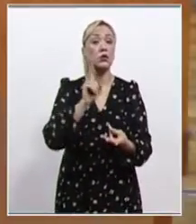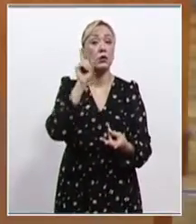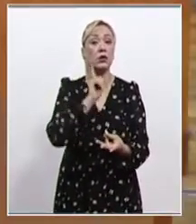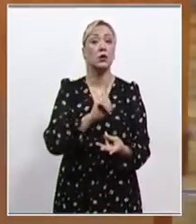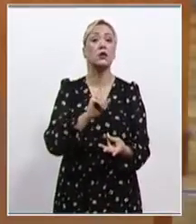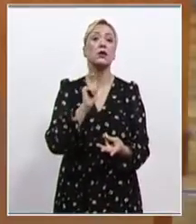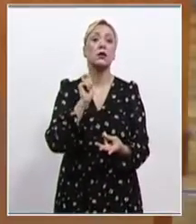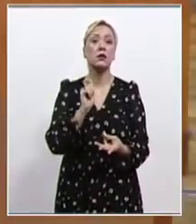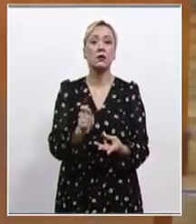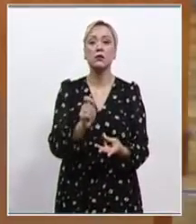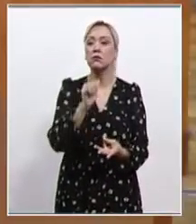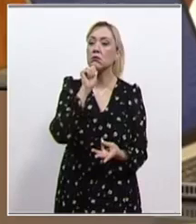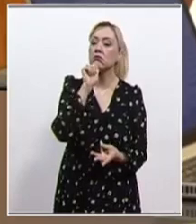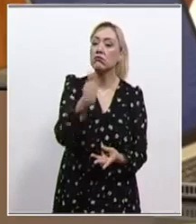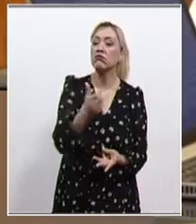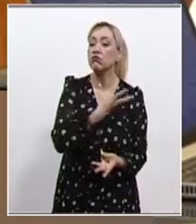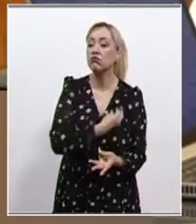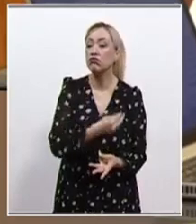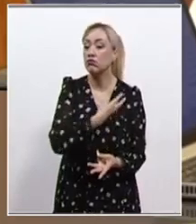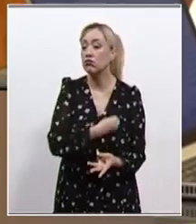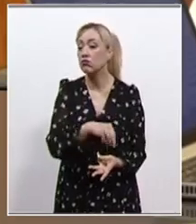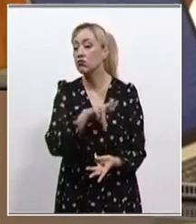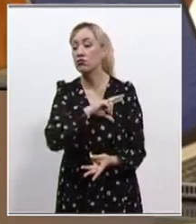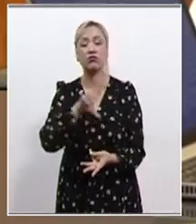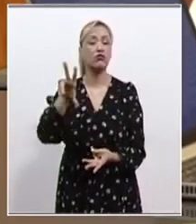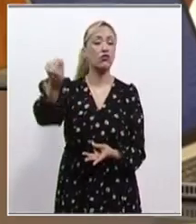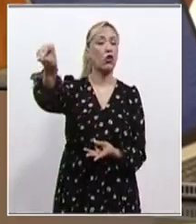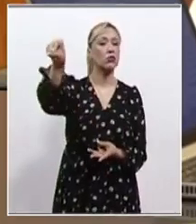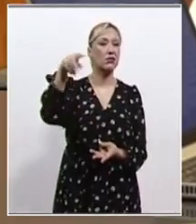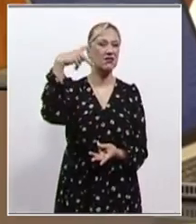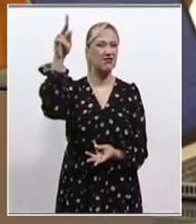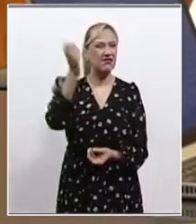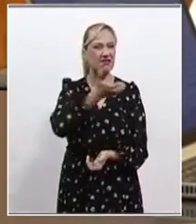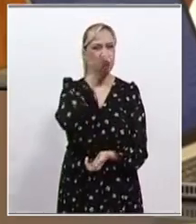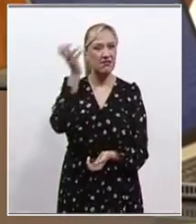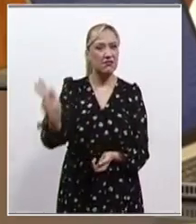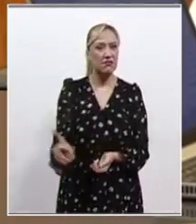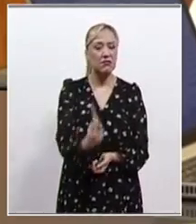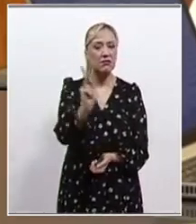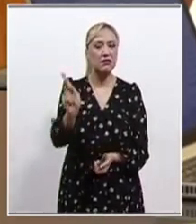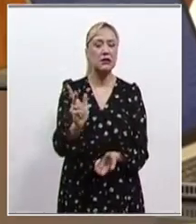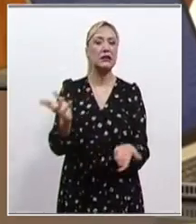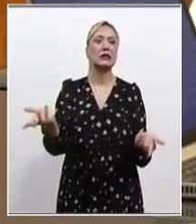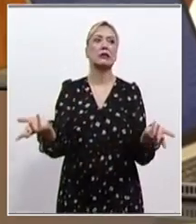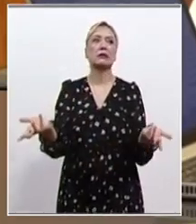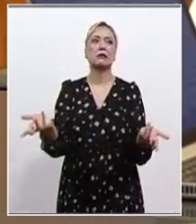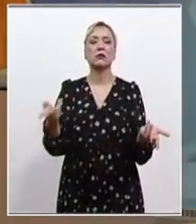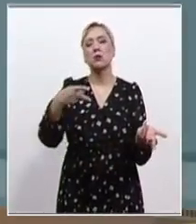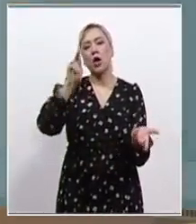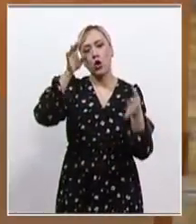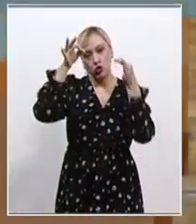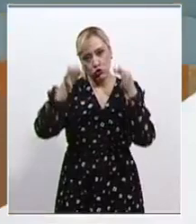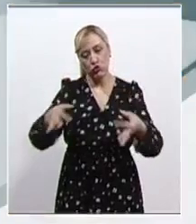familia. Sin embargo, omitió pronunciarse sobre la restricción de no ser originario del municipio.